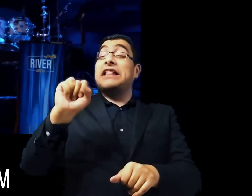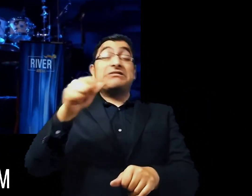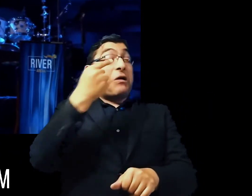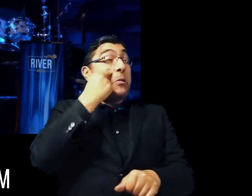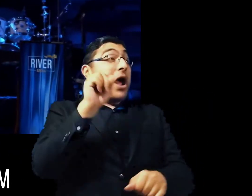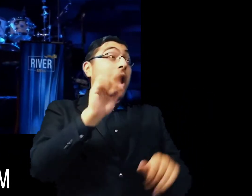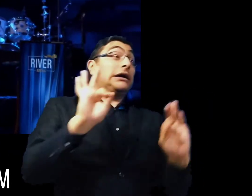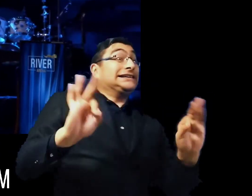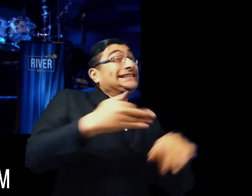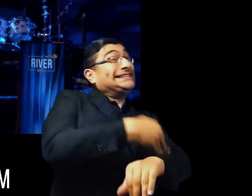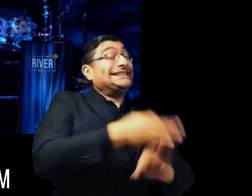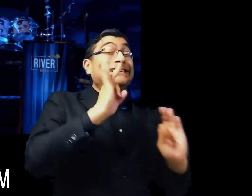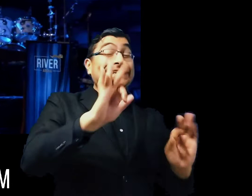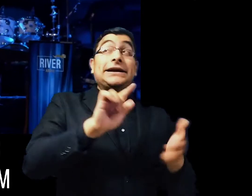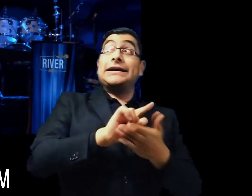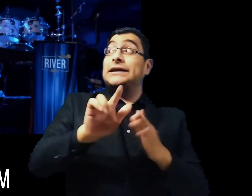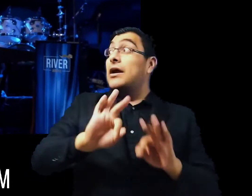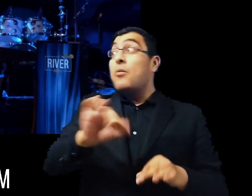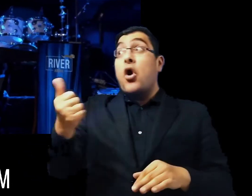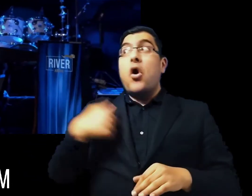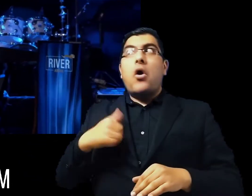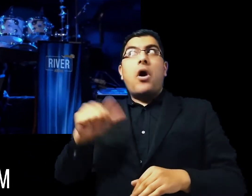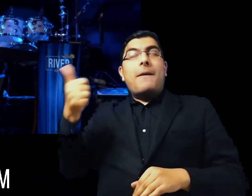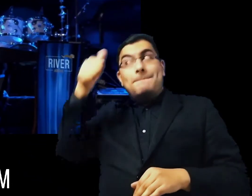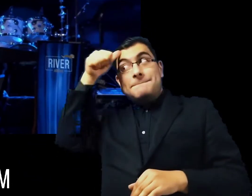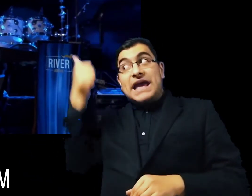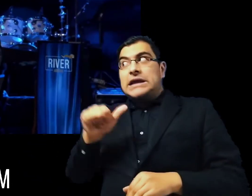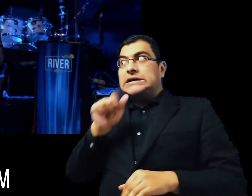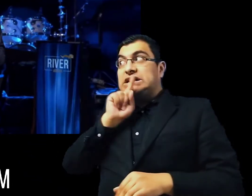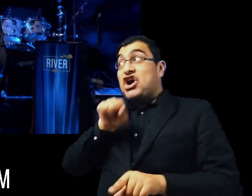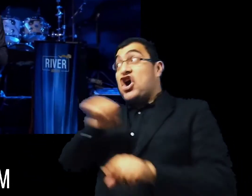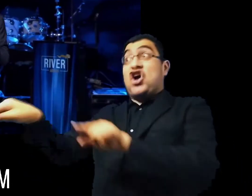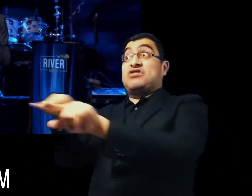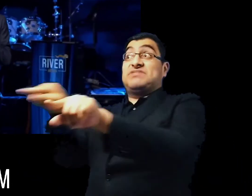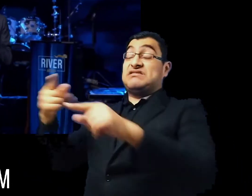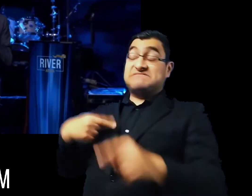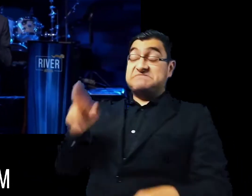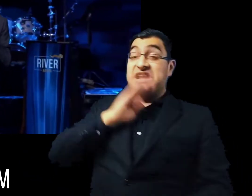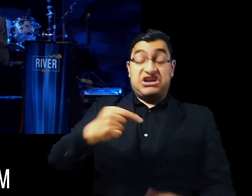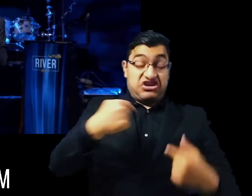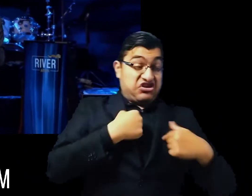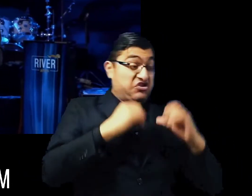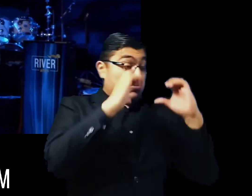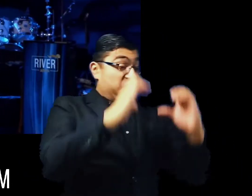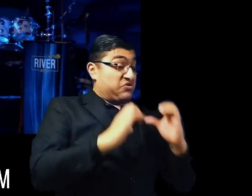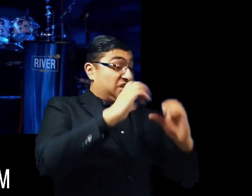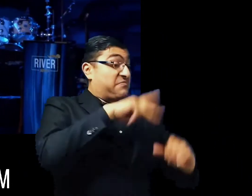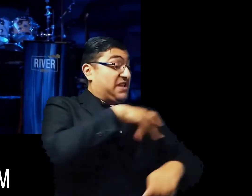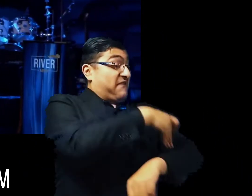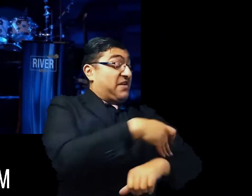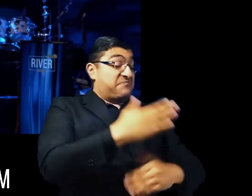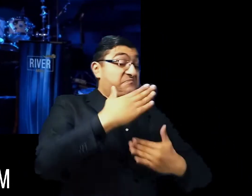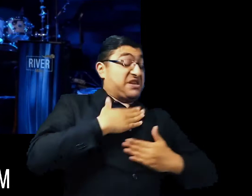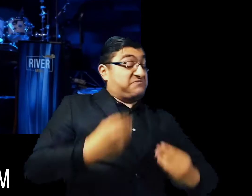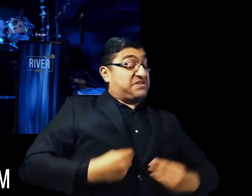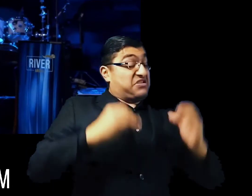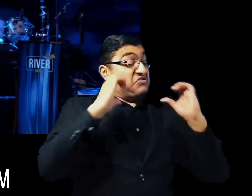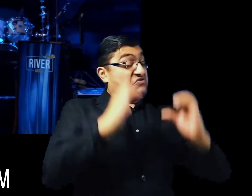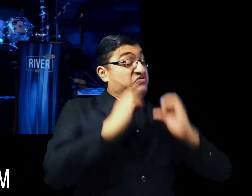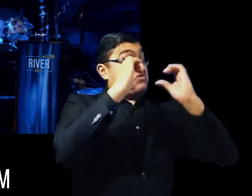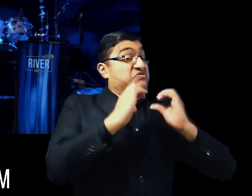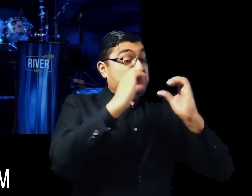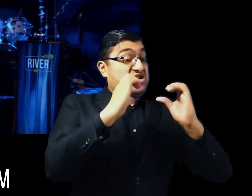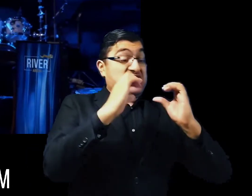no tolerando los deslices ni las metidas de pata ajenas. Son los que dicen, yo cuido el testimonio. O sea, ellos creen